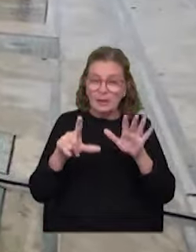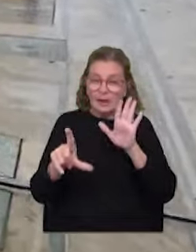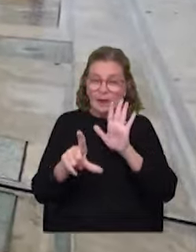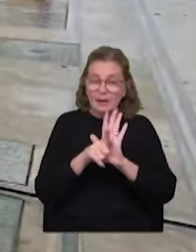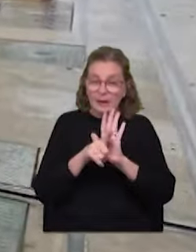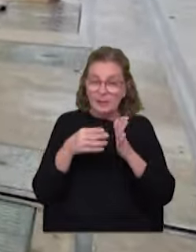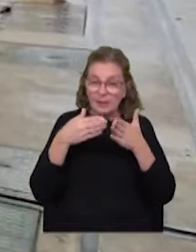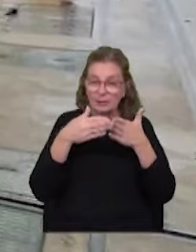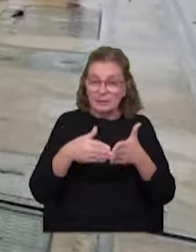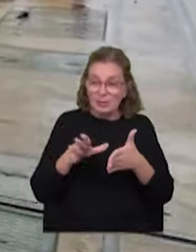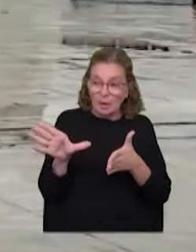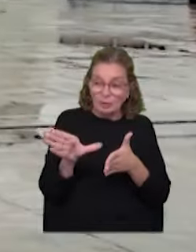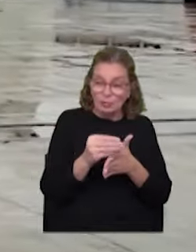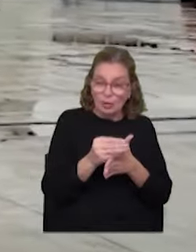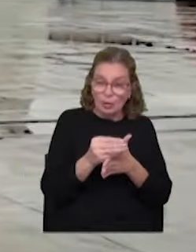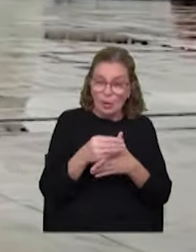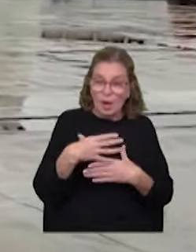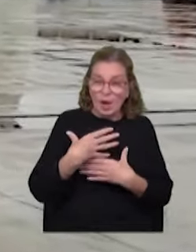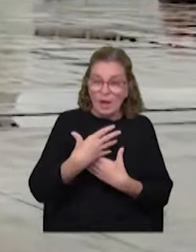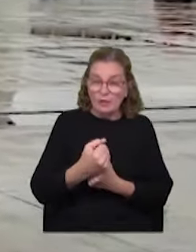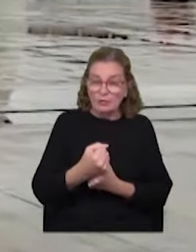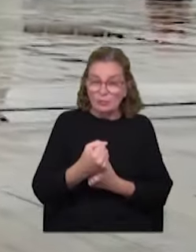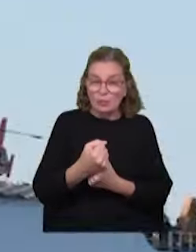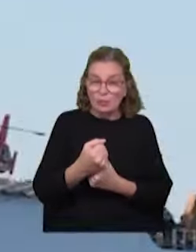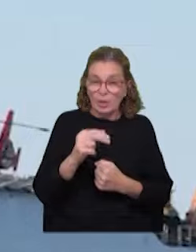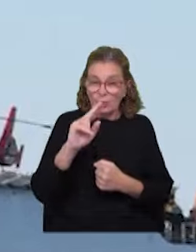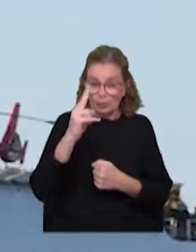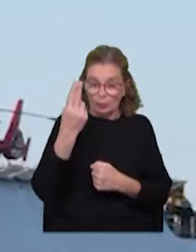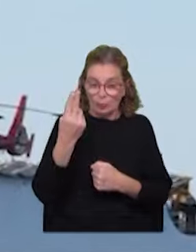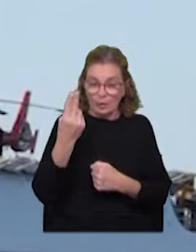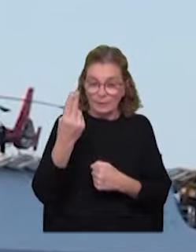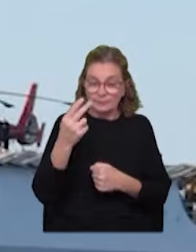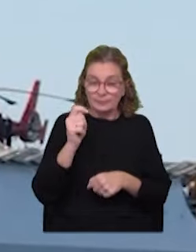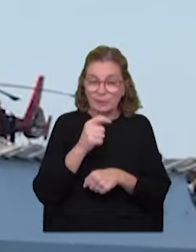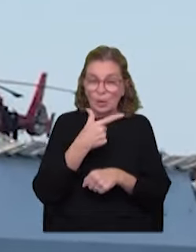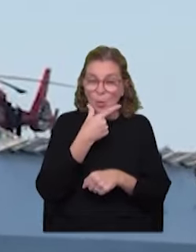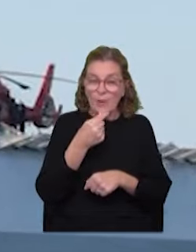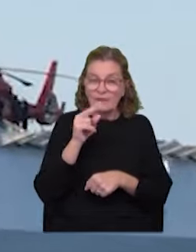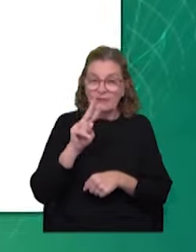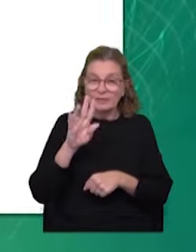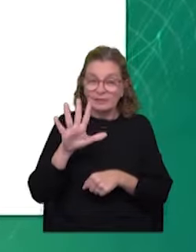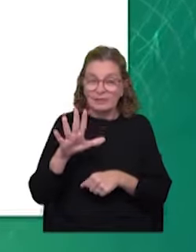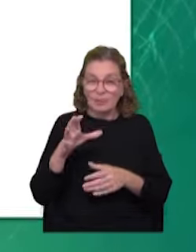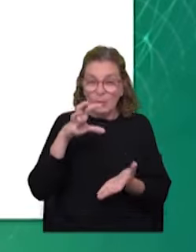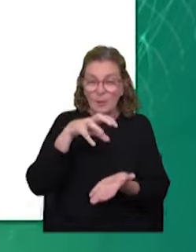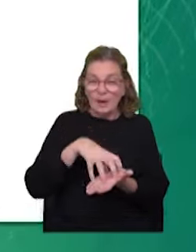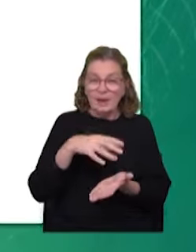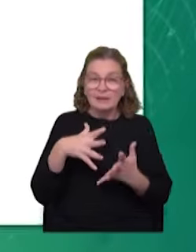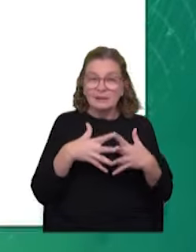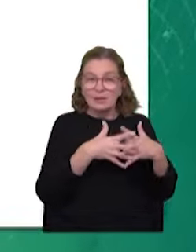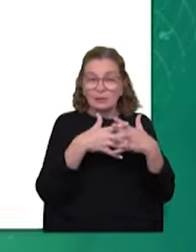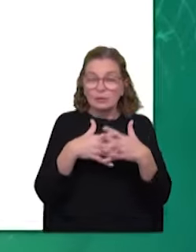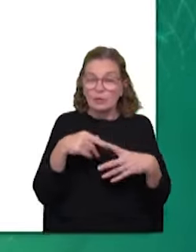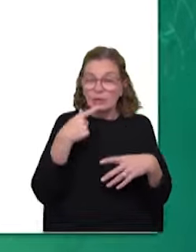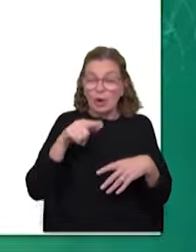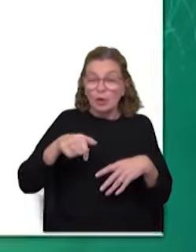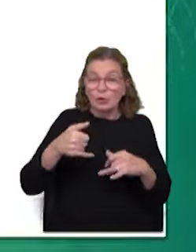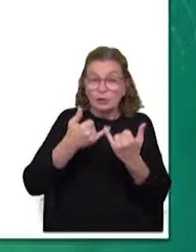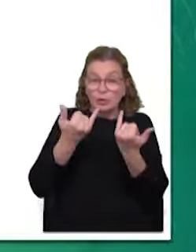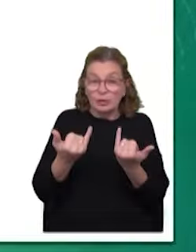marítima en toda la región en colabora con su contraparte uruguaya el jueves 25 la Embajada de Estados Unidos había informado que al día siguiente